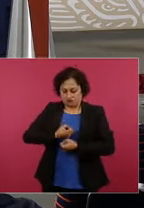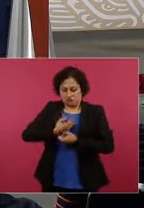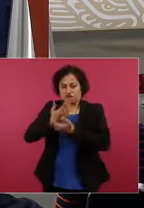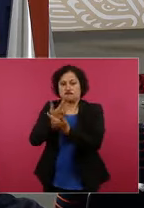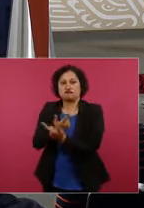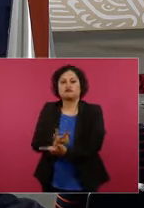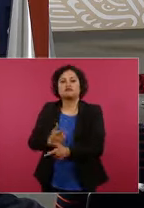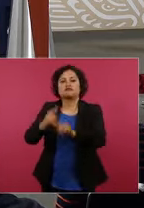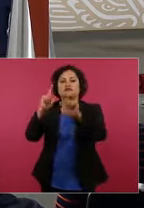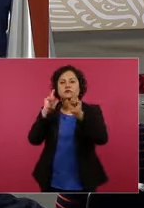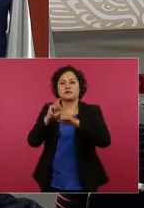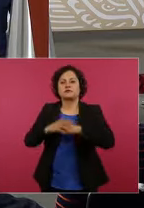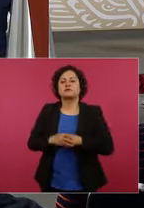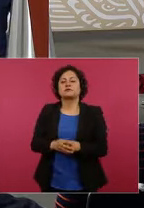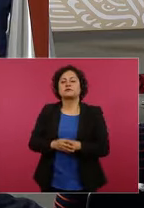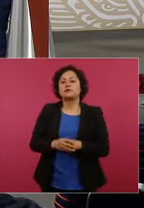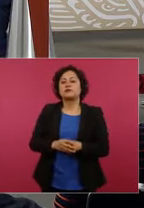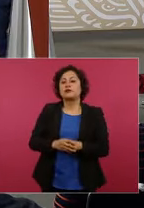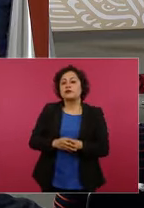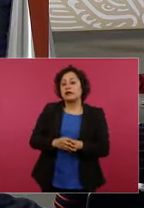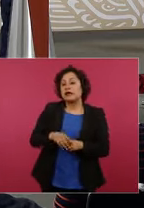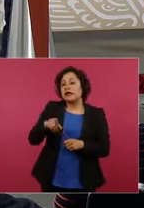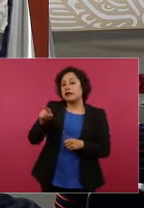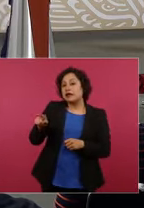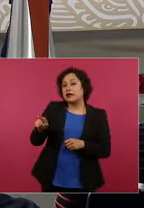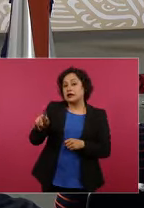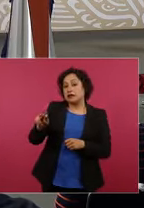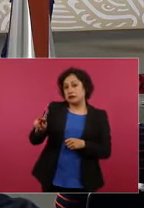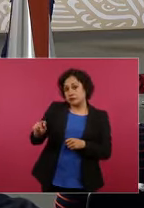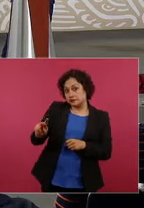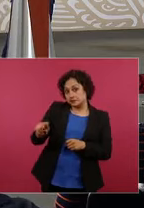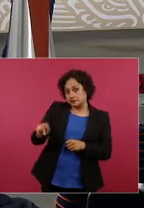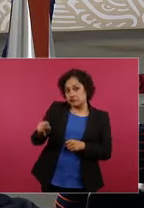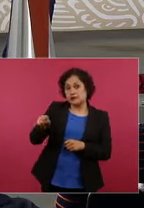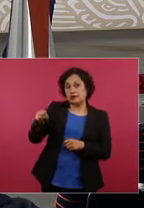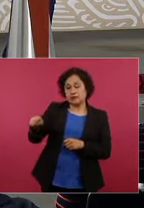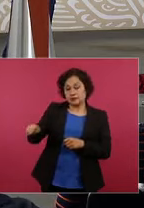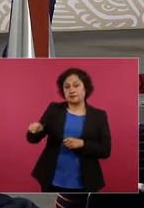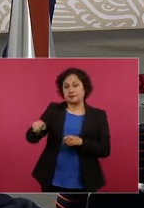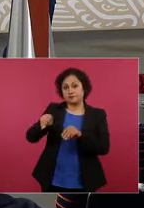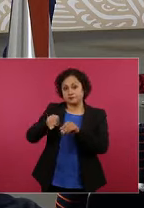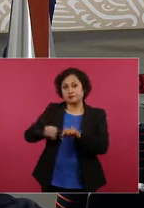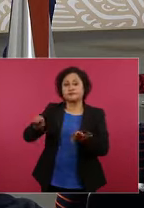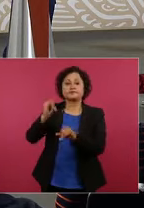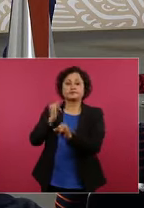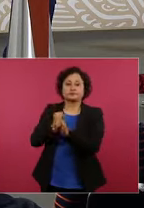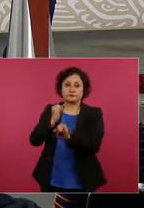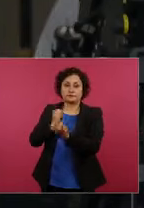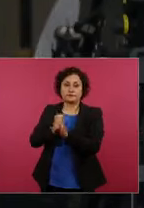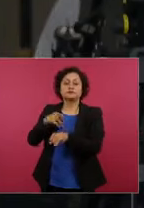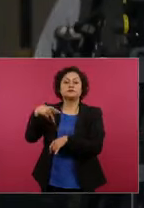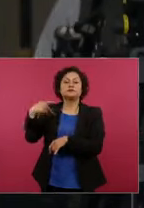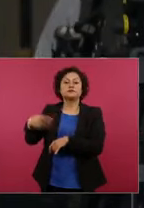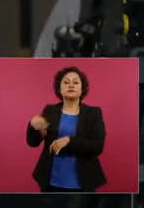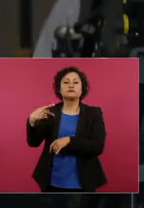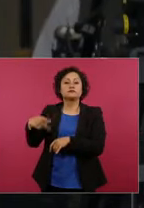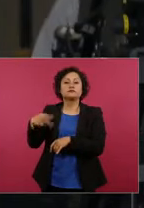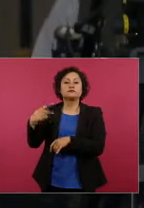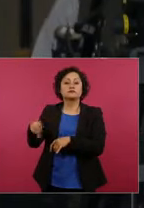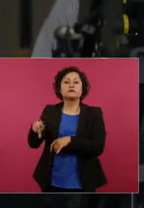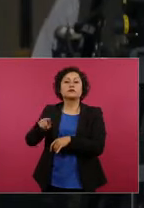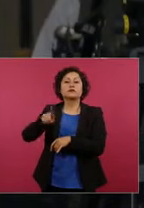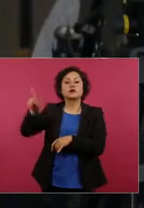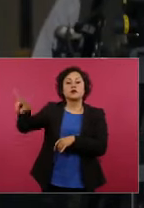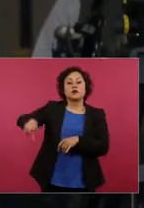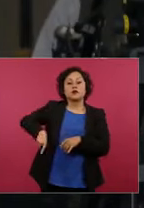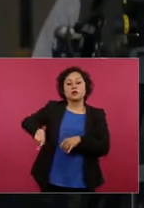Telesur, este canal multiestatal, denunció en sus redes sociales que el gobierno de Argentina,